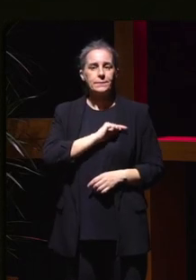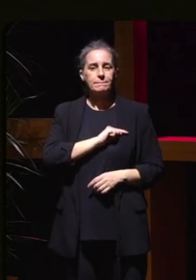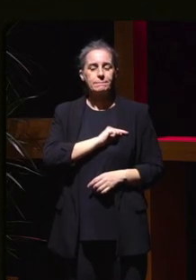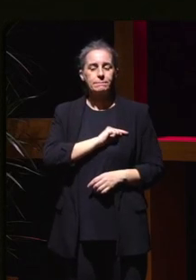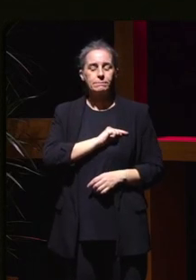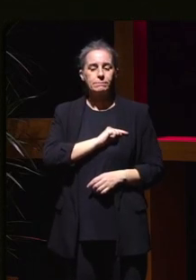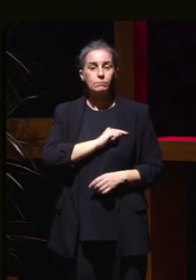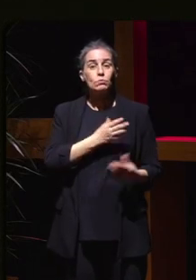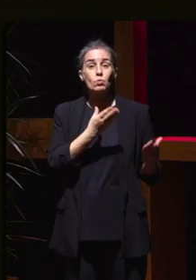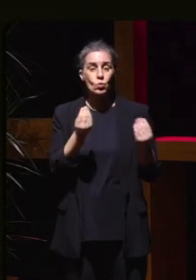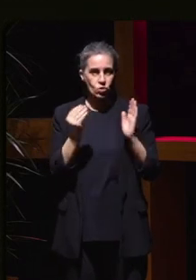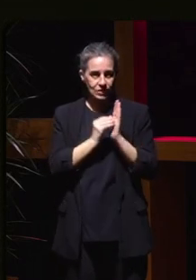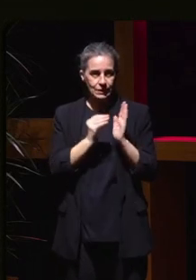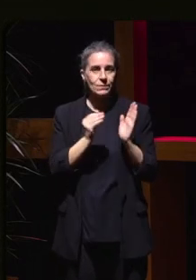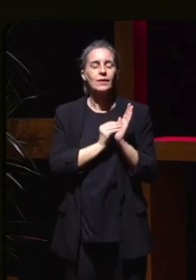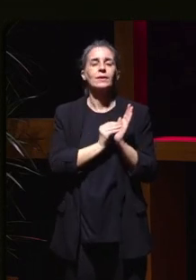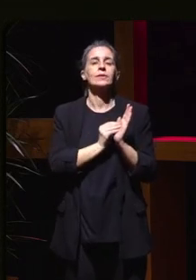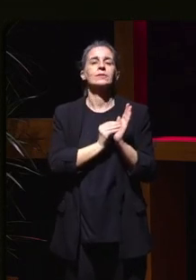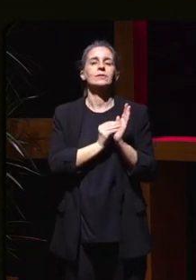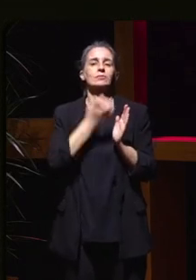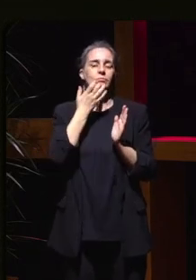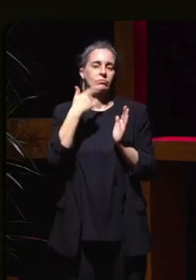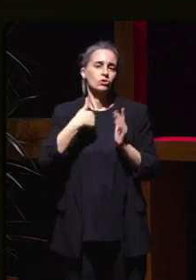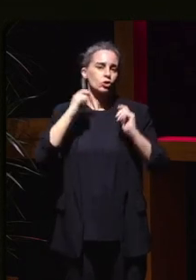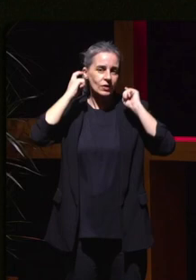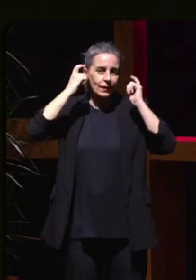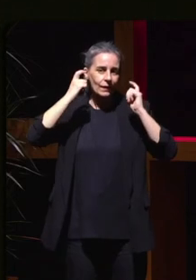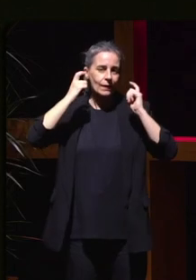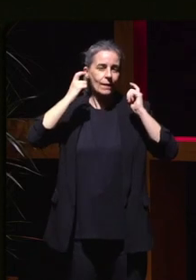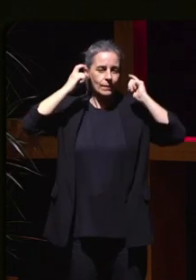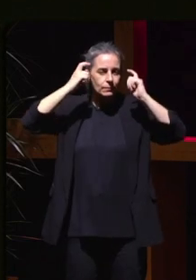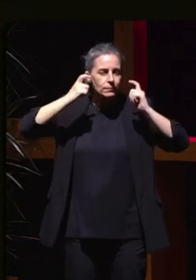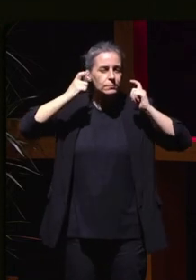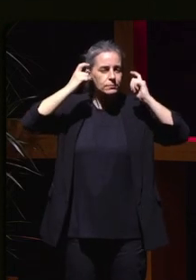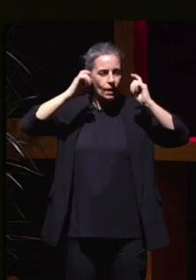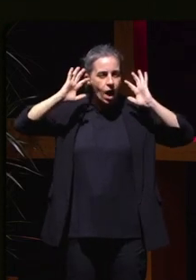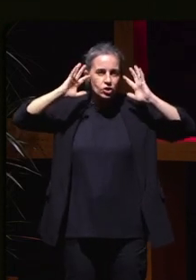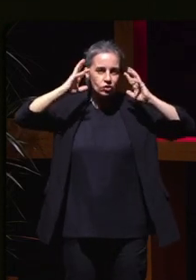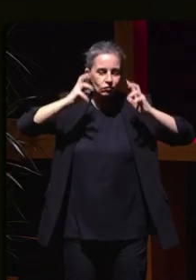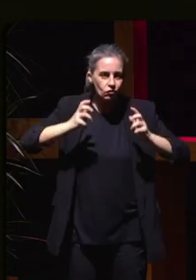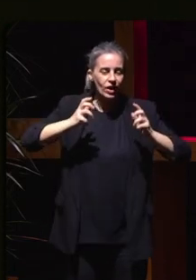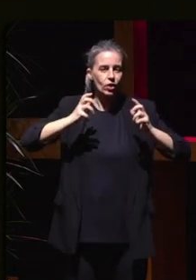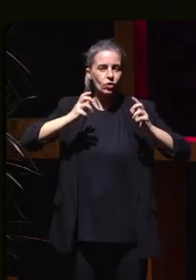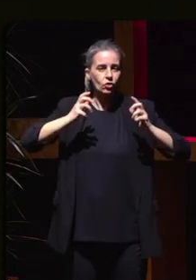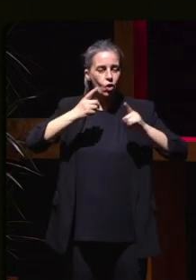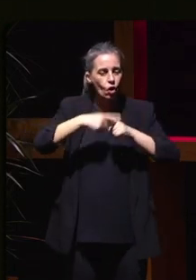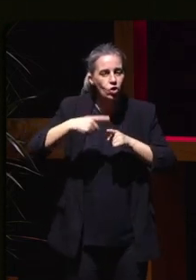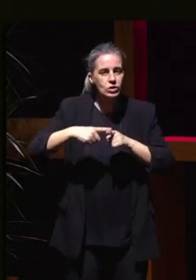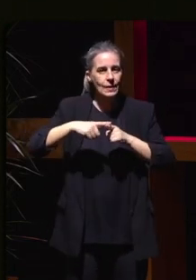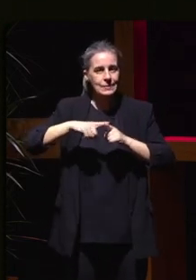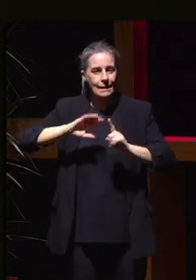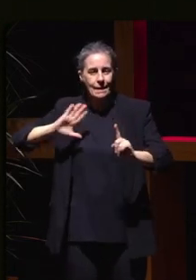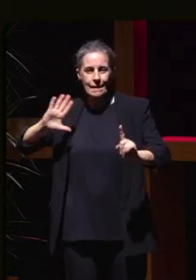muchas veces candoeutente y esforzarme en la vida por llegar a sitios no siempre